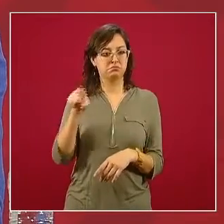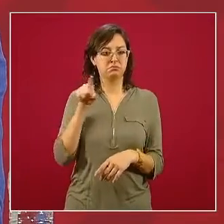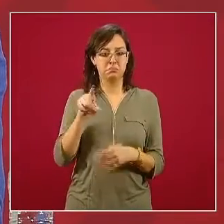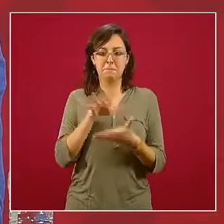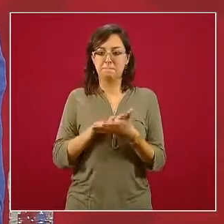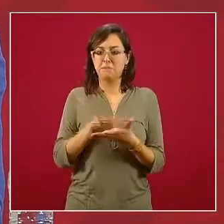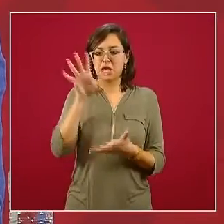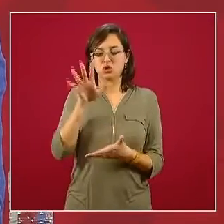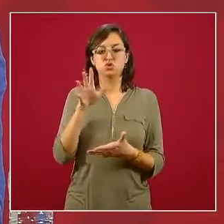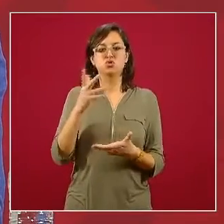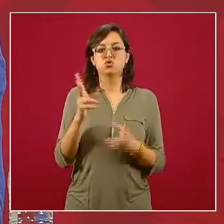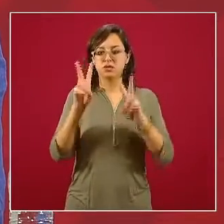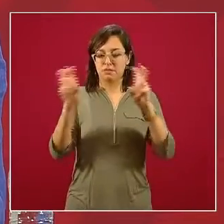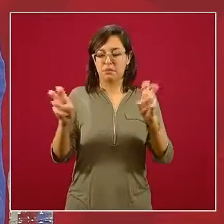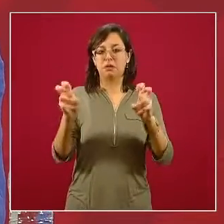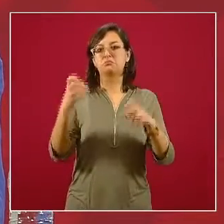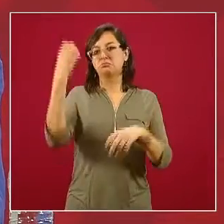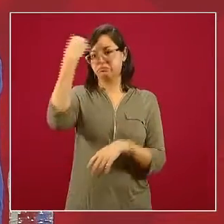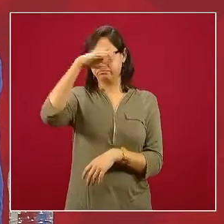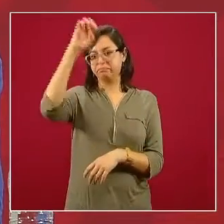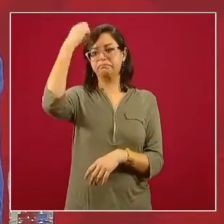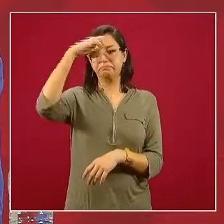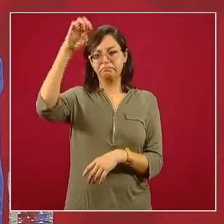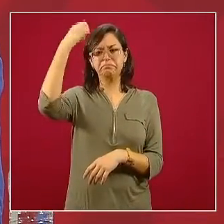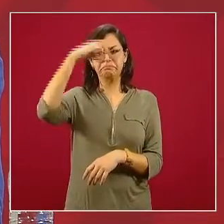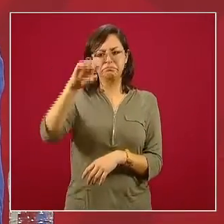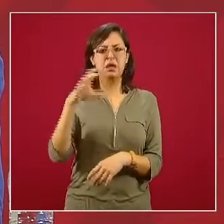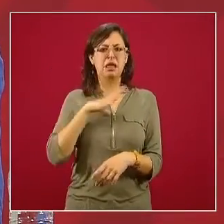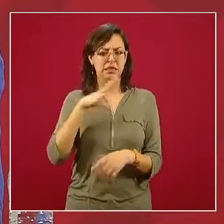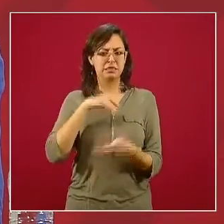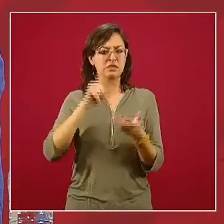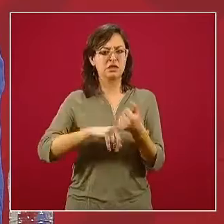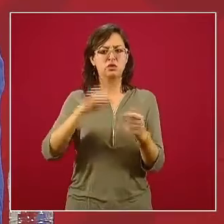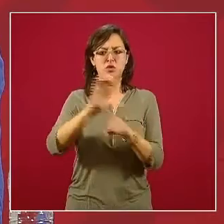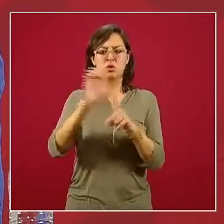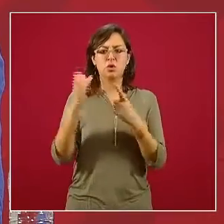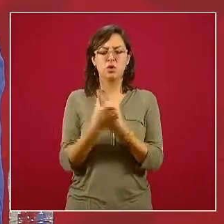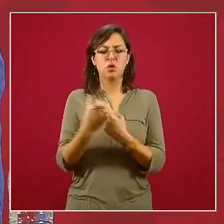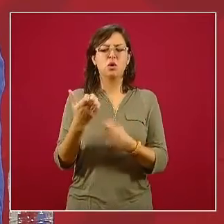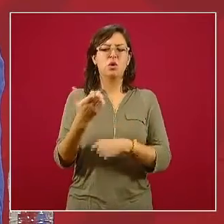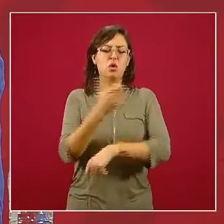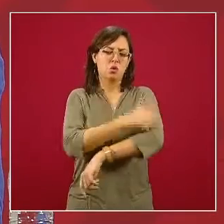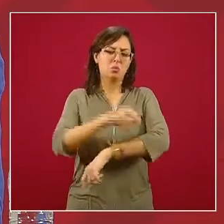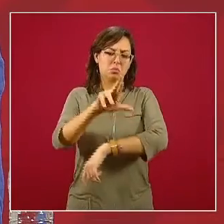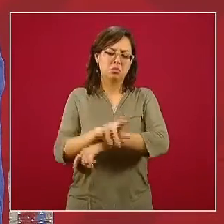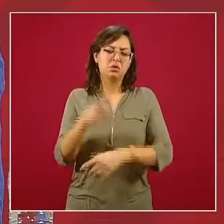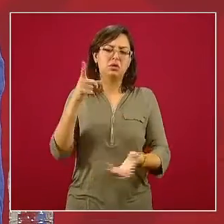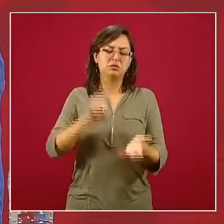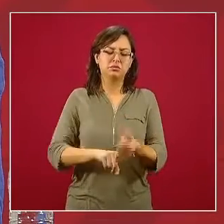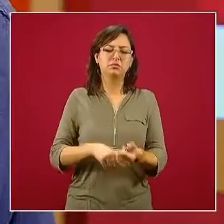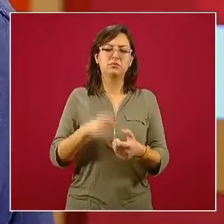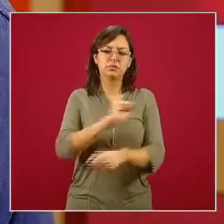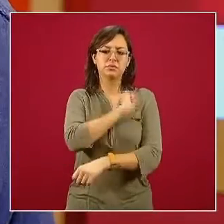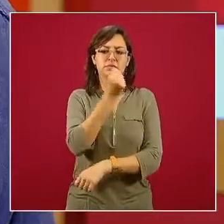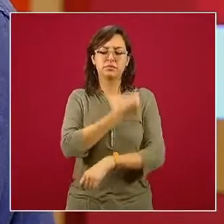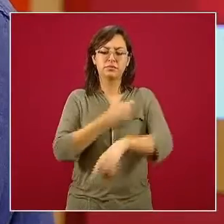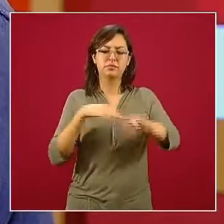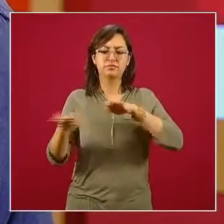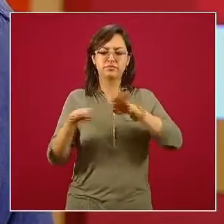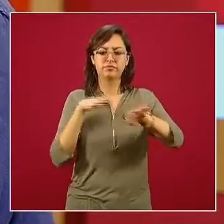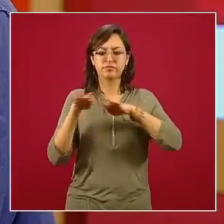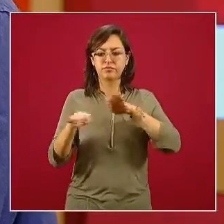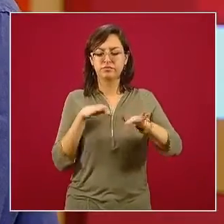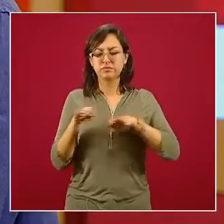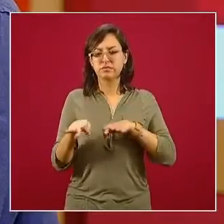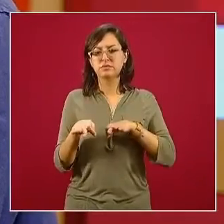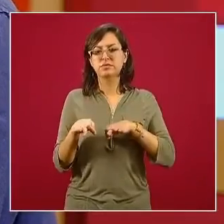de experiencia en este aspecto. Tiene, de hecho, una coordinación de salud en el trabajo que pertenece a la Dirección de Prestaciones